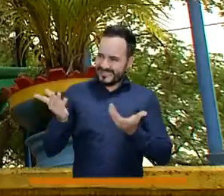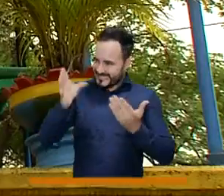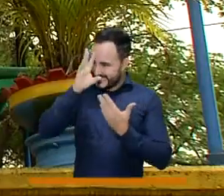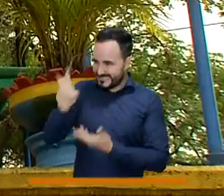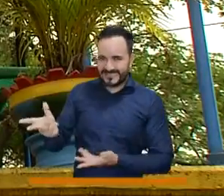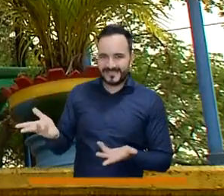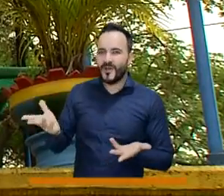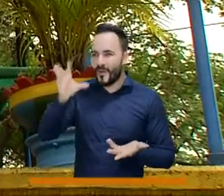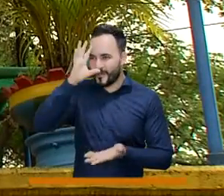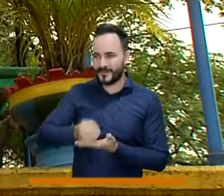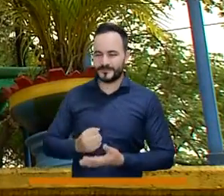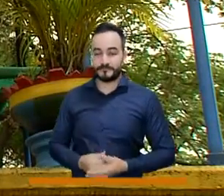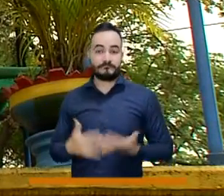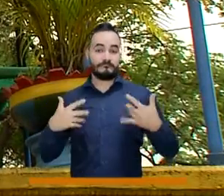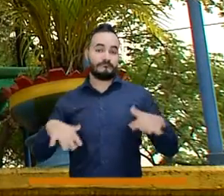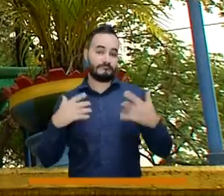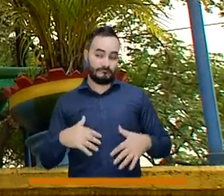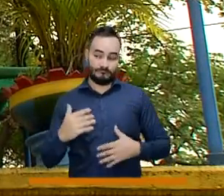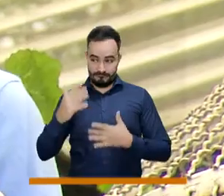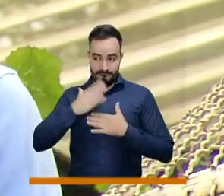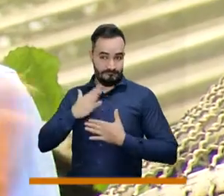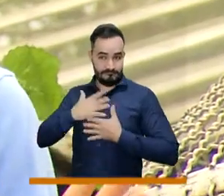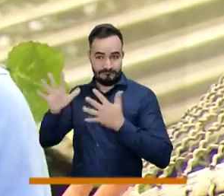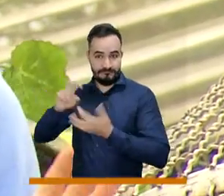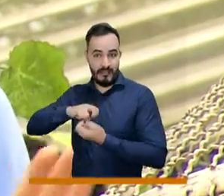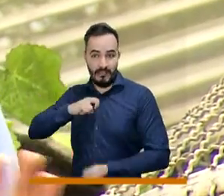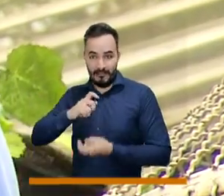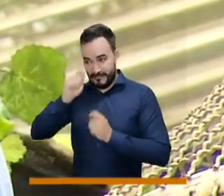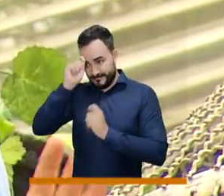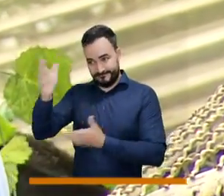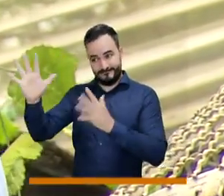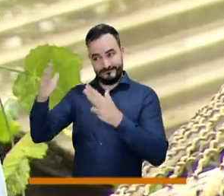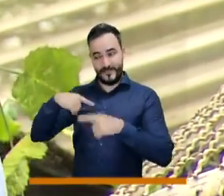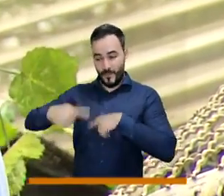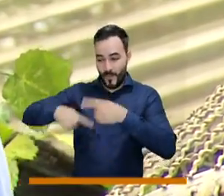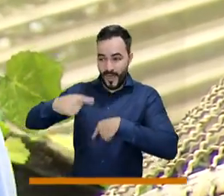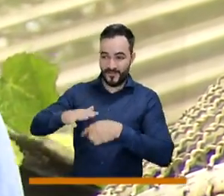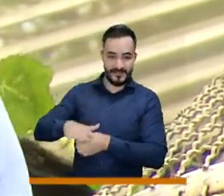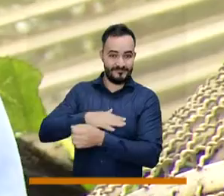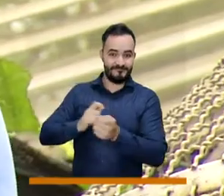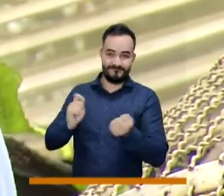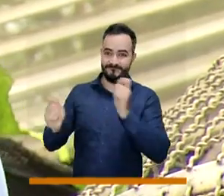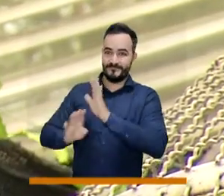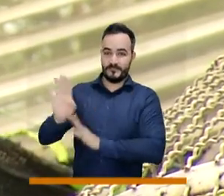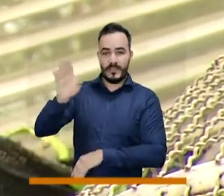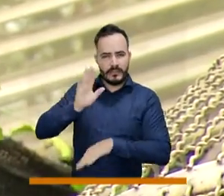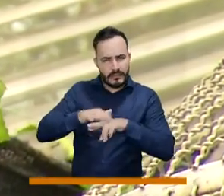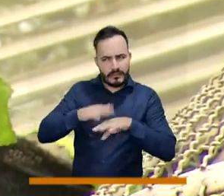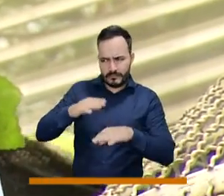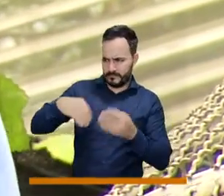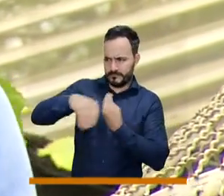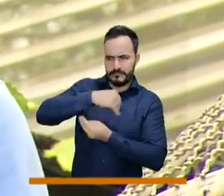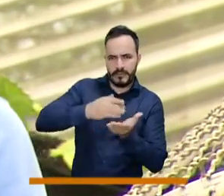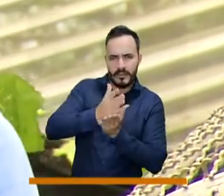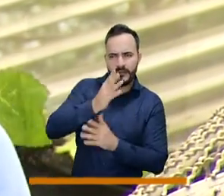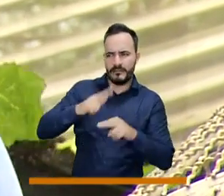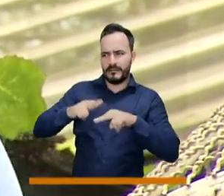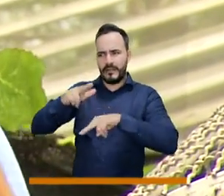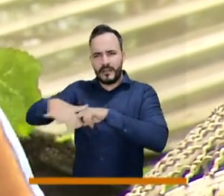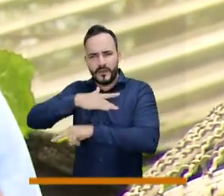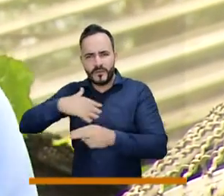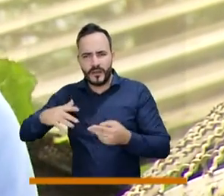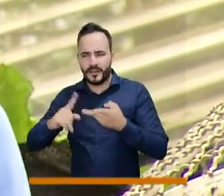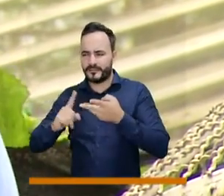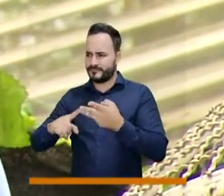total por Sandra, por doña Marina, por toda la gente de Moravia, que no hace sino cosas bonitas, cosas espectaculares, que le apuesta al desarrollo sostenible, que le apuesta al